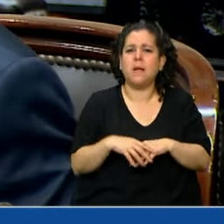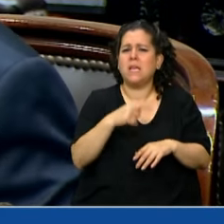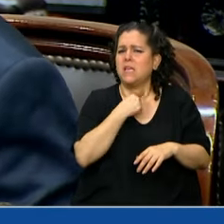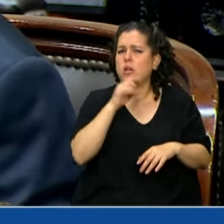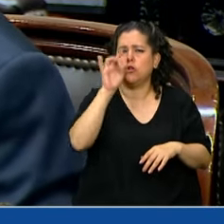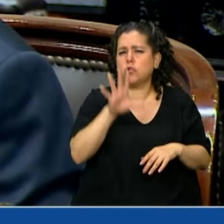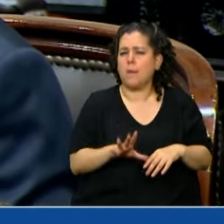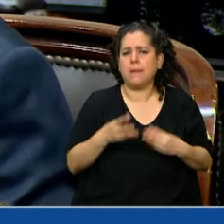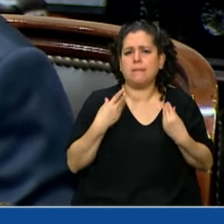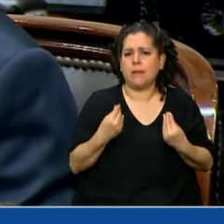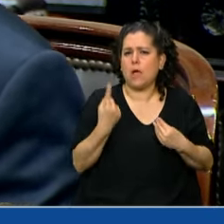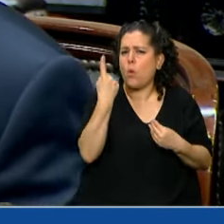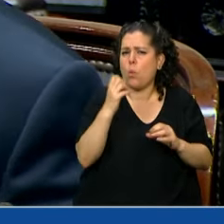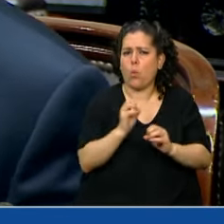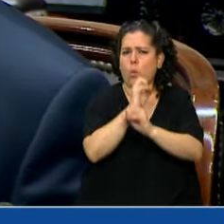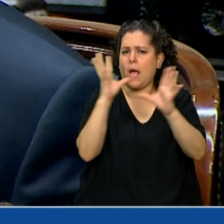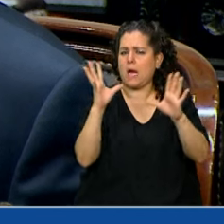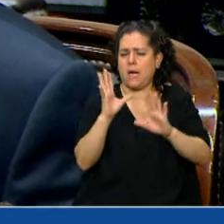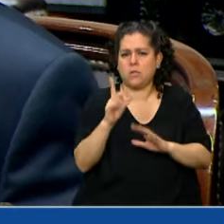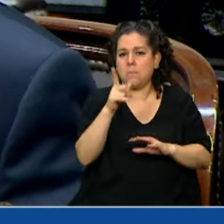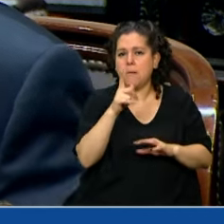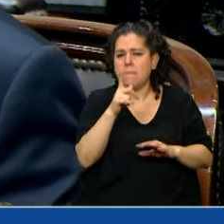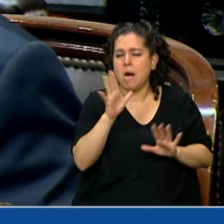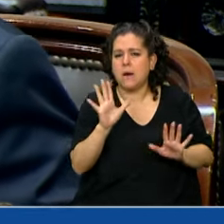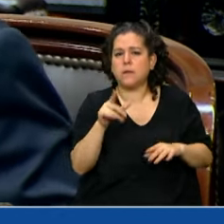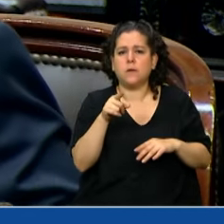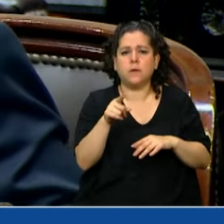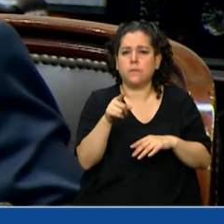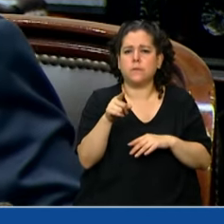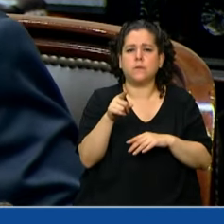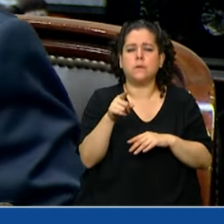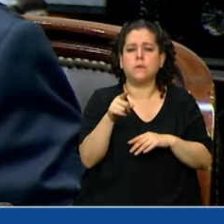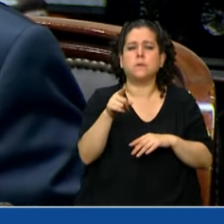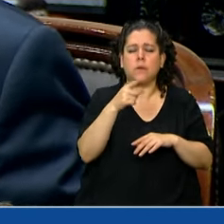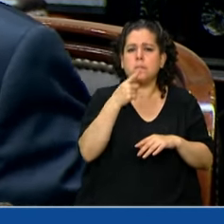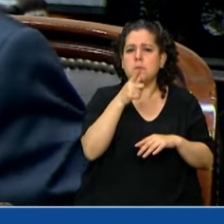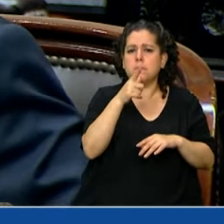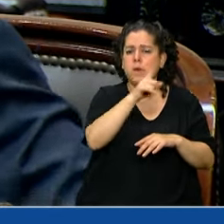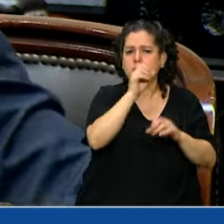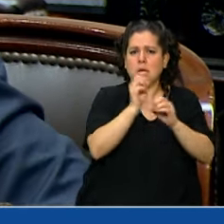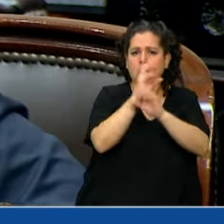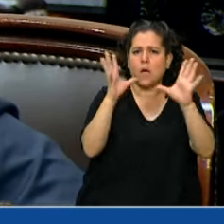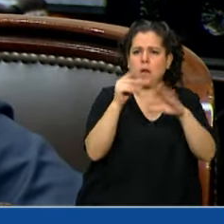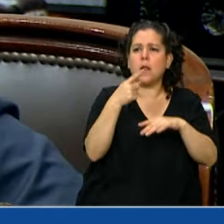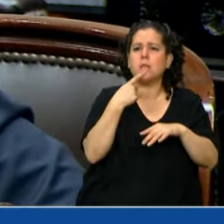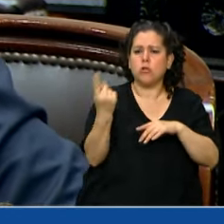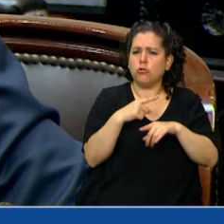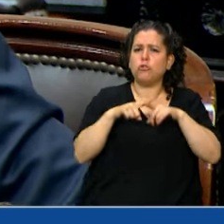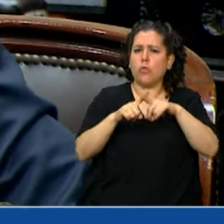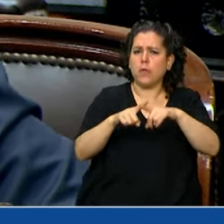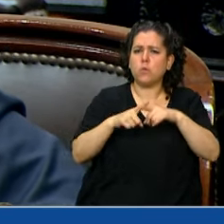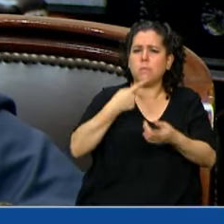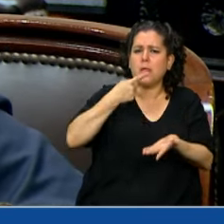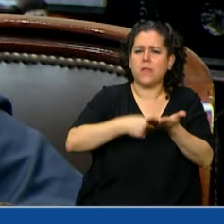simplemente hacer una sola aclaración porque me parece que por una cuestión de honestidad es importante plantearlo nosotros discutimos con el